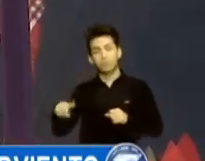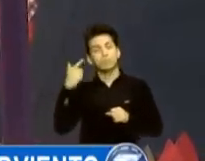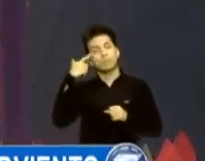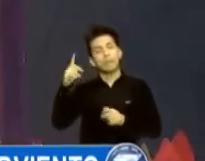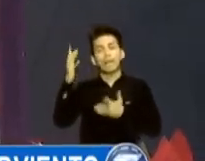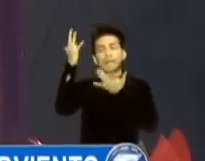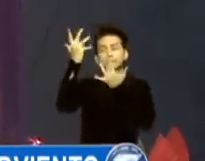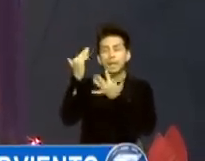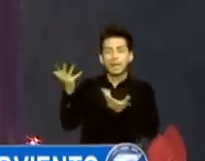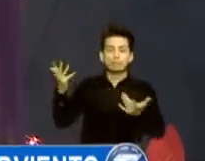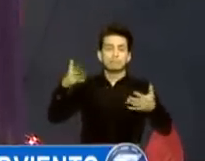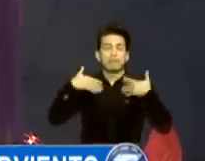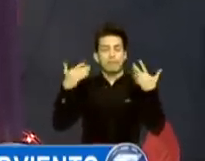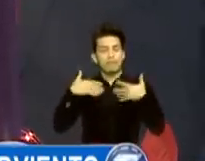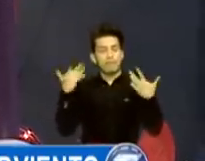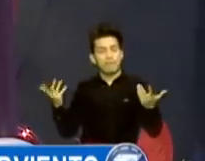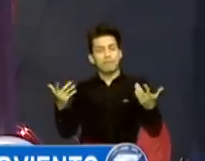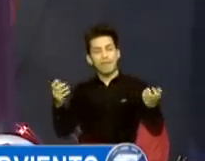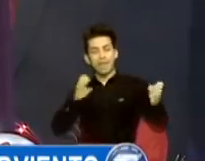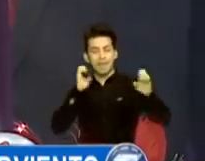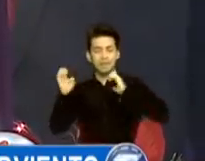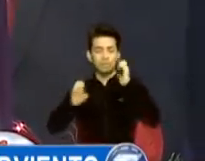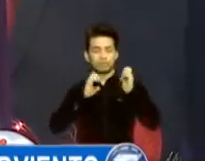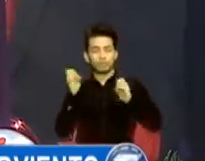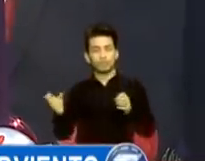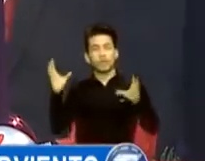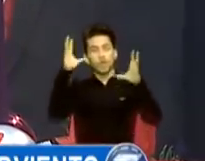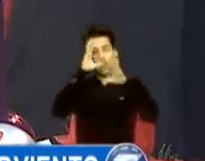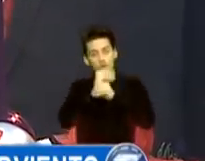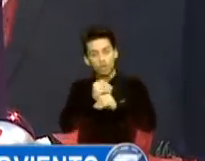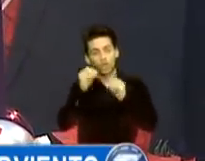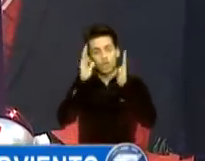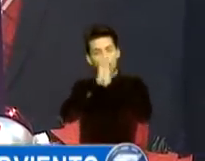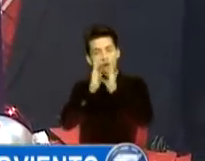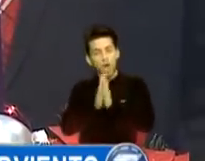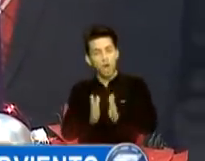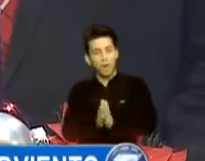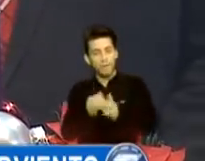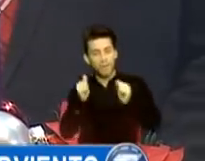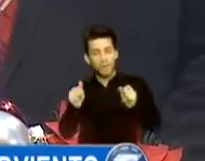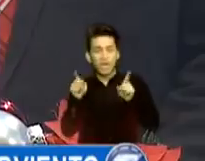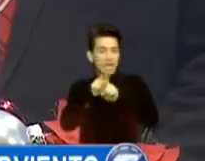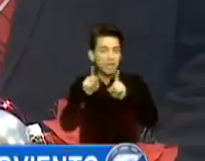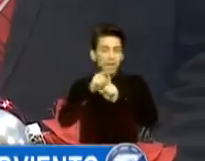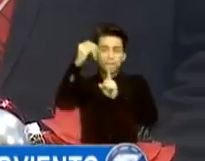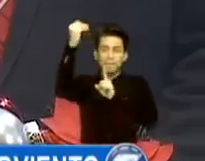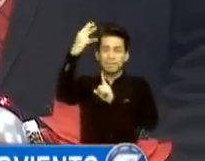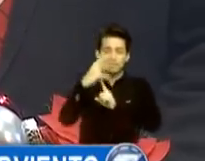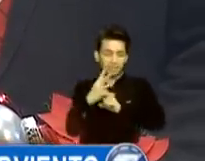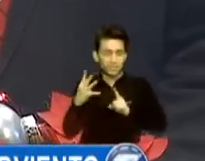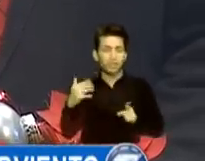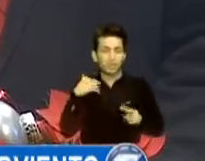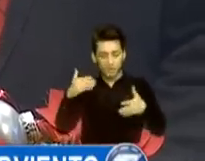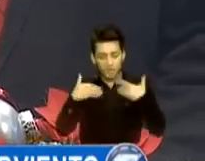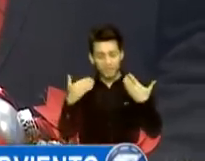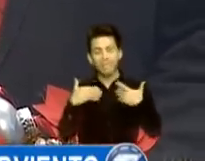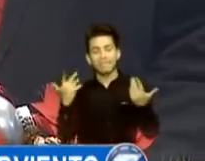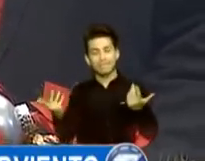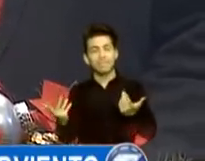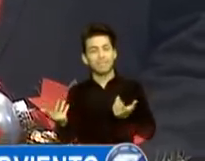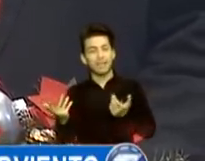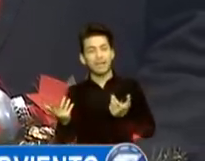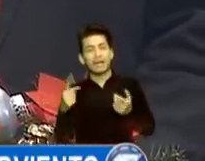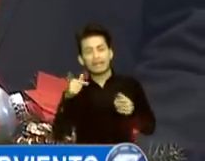de poder compartir con ustedes cada noche una emisión más. Y definitivamente esto nos alegra mucho porque es parte del